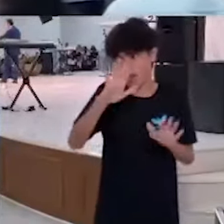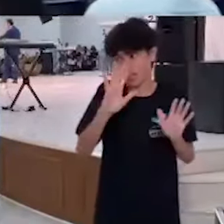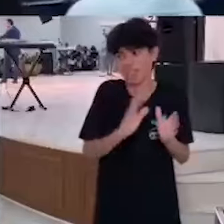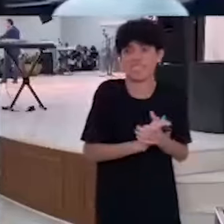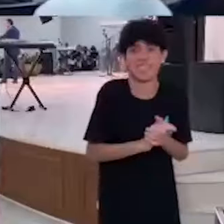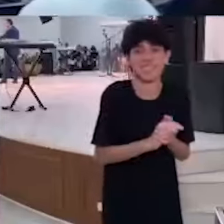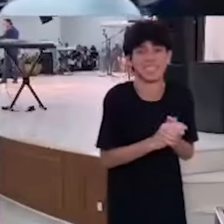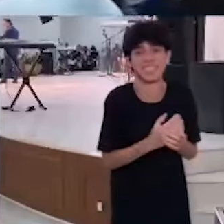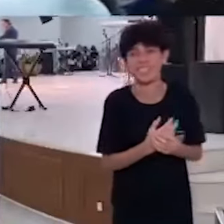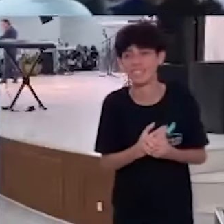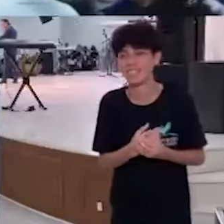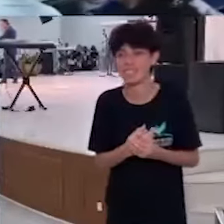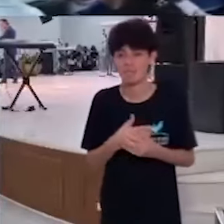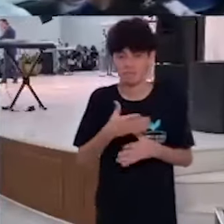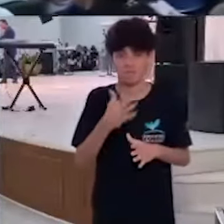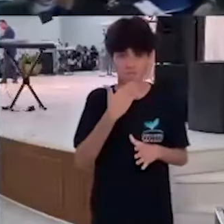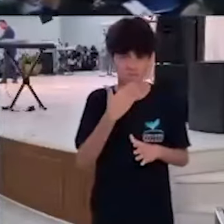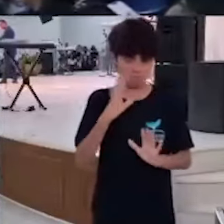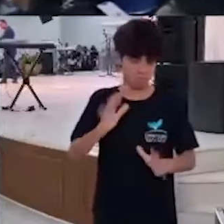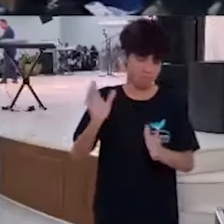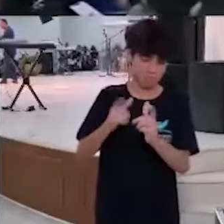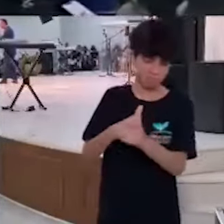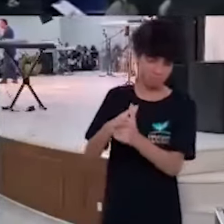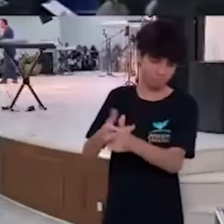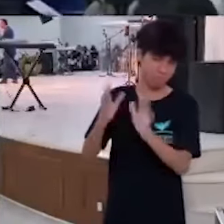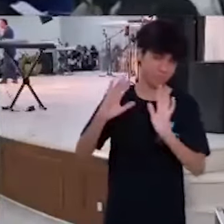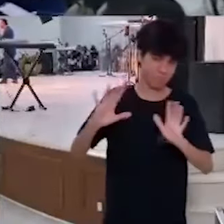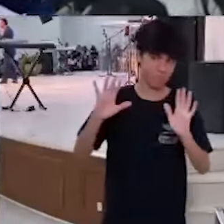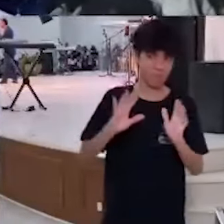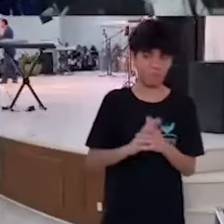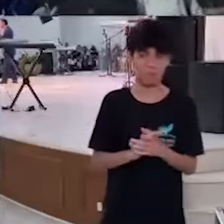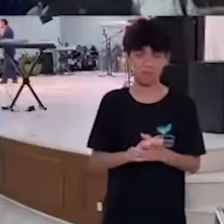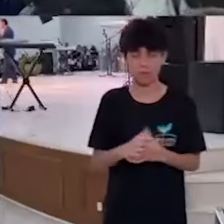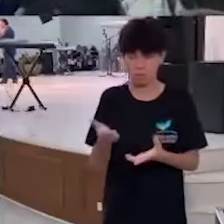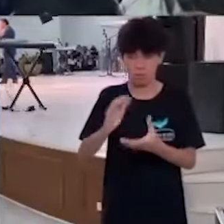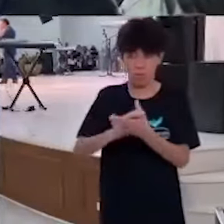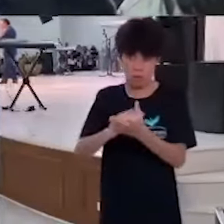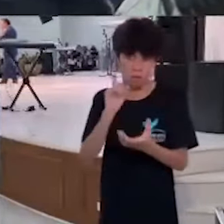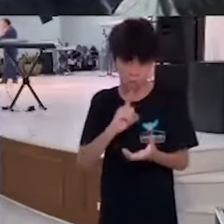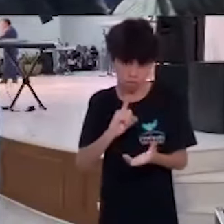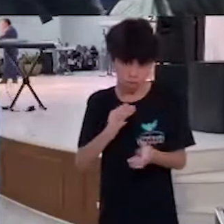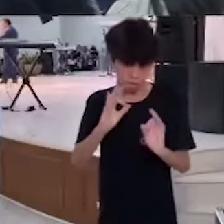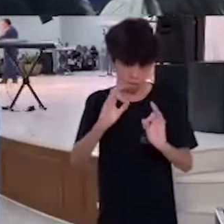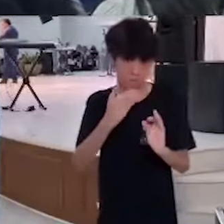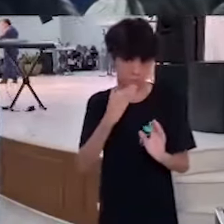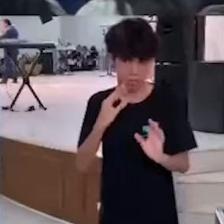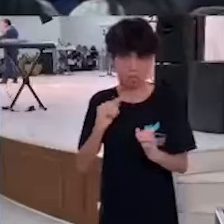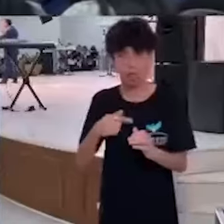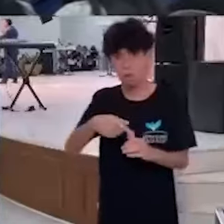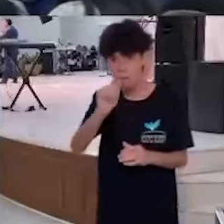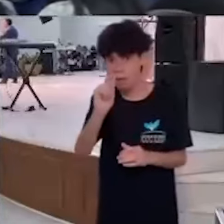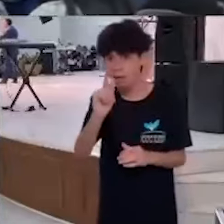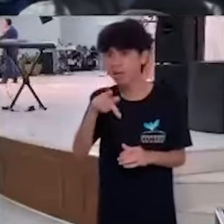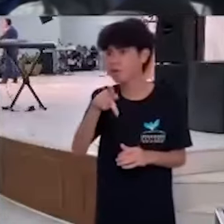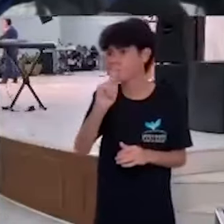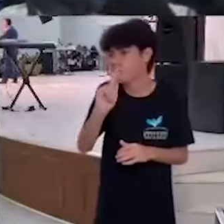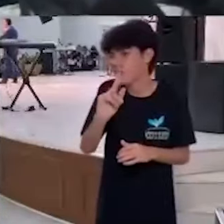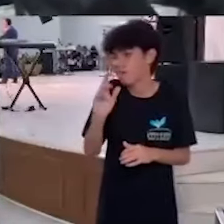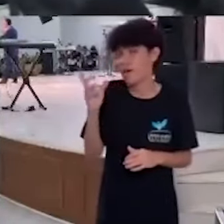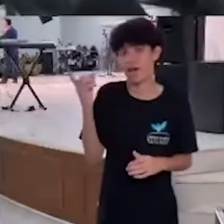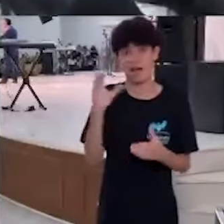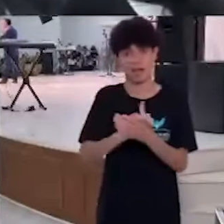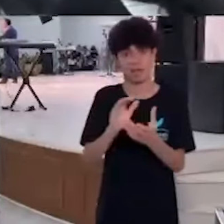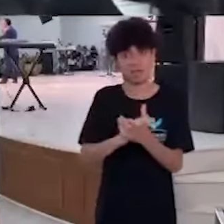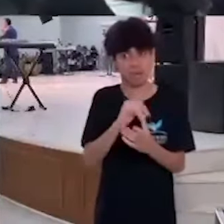Está bien, déjate llevar como gordito en tobogán con tu esposa. ¿Sí? Pero si no es con tu esposa, dice